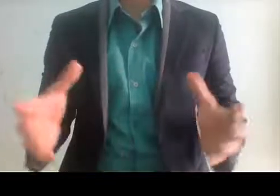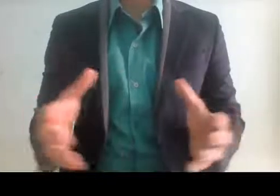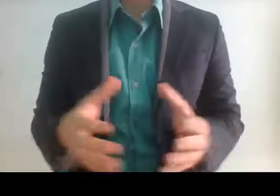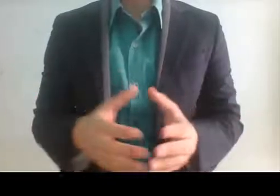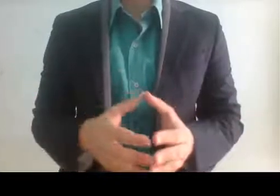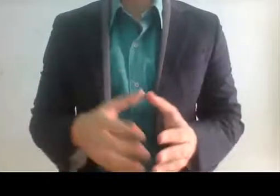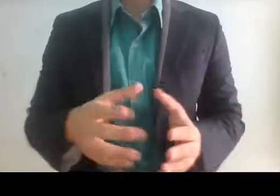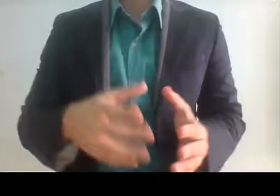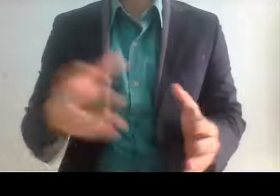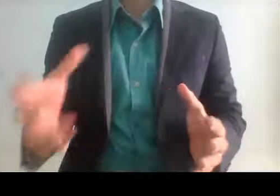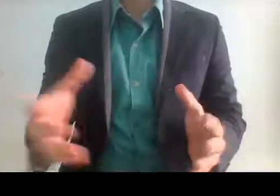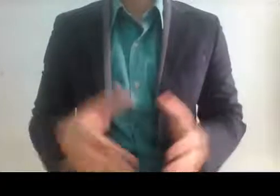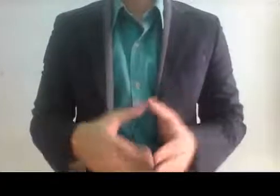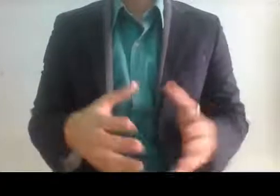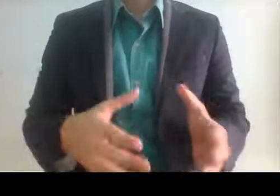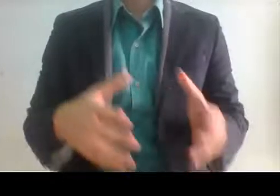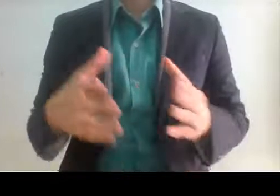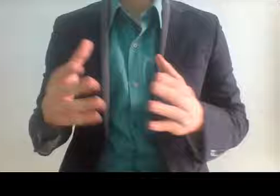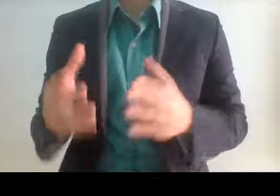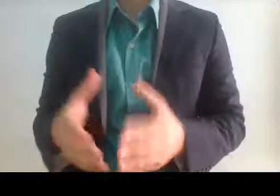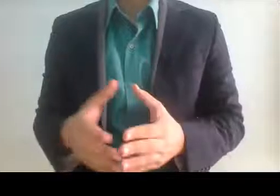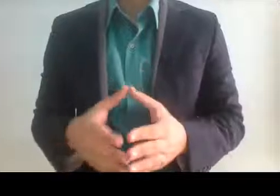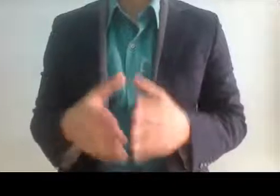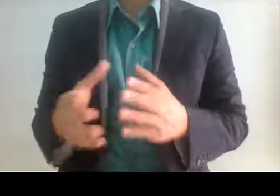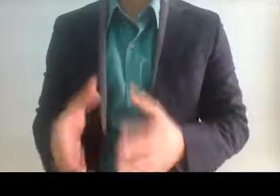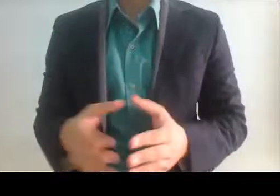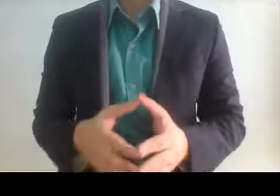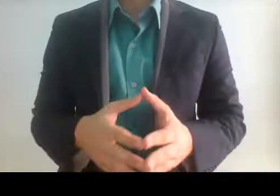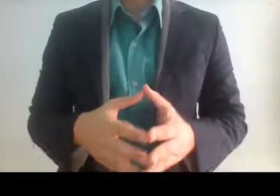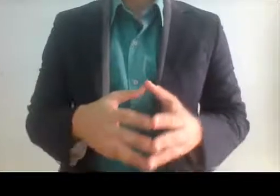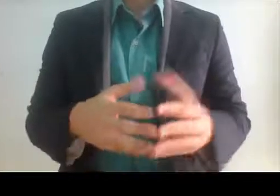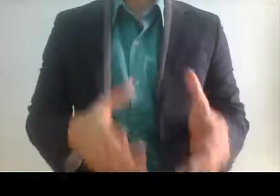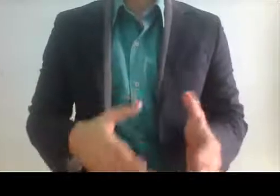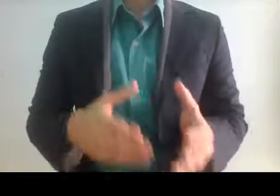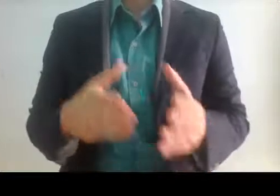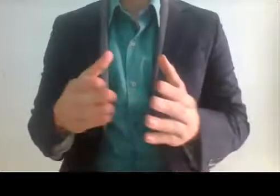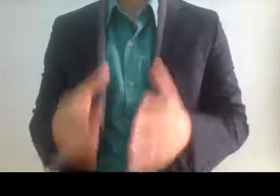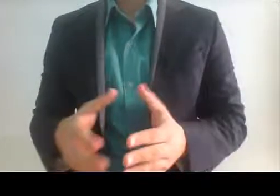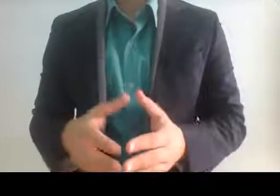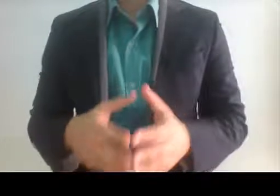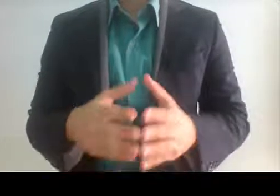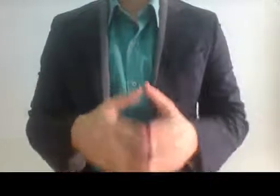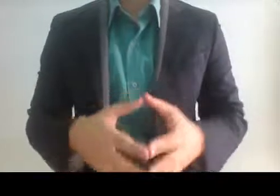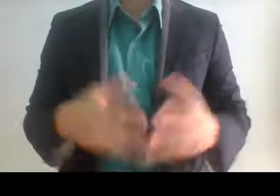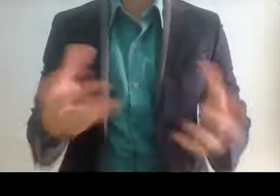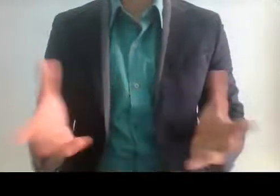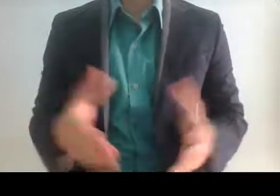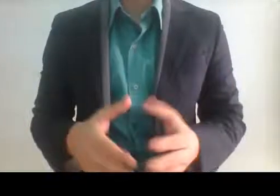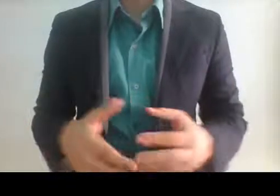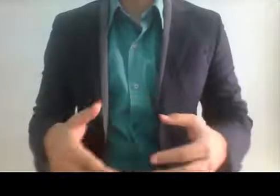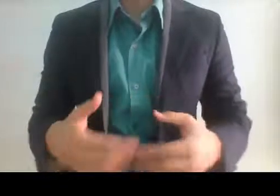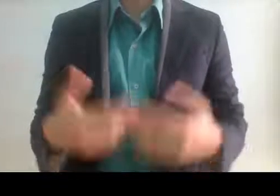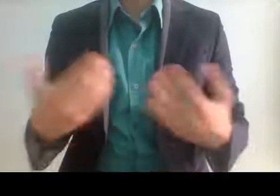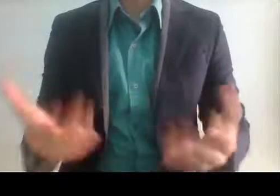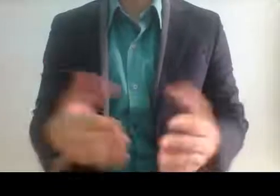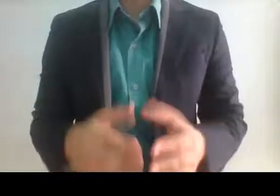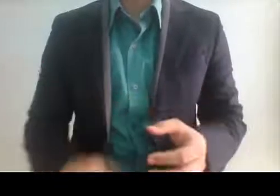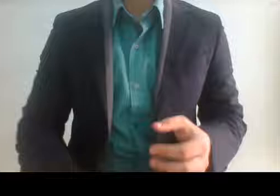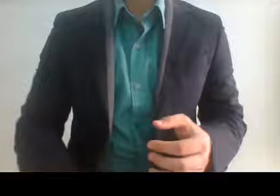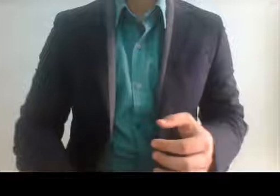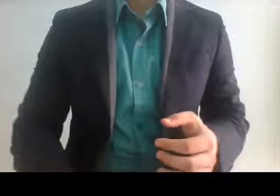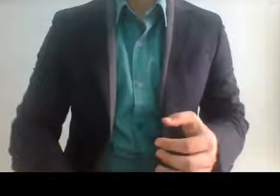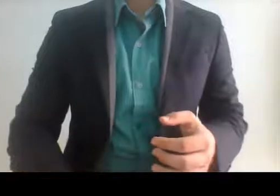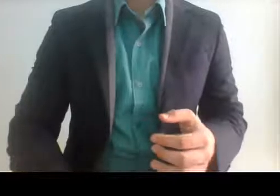en botes de plástico que tenían la leyenda aceite de coco orgánico, que básicamente no era eso. Lo que pues posteriormente se hizo a este tipo